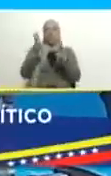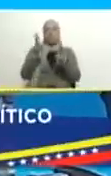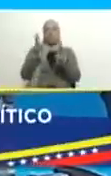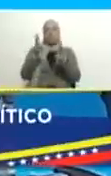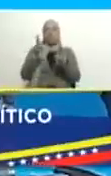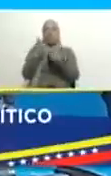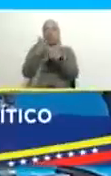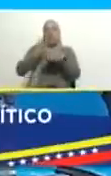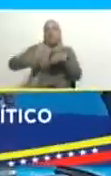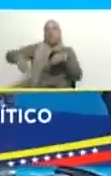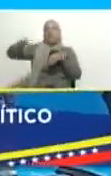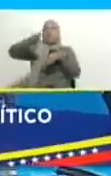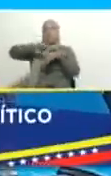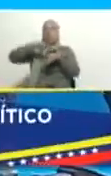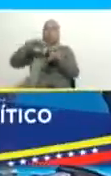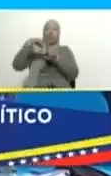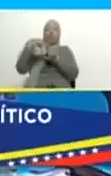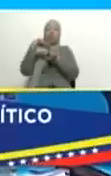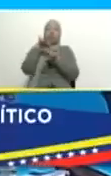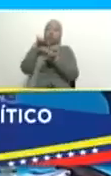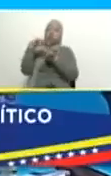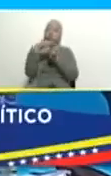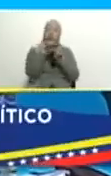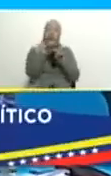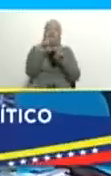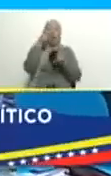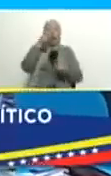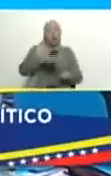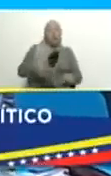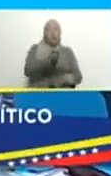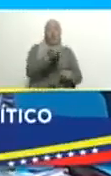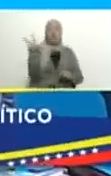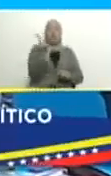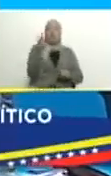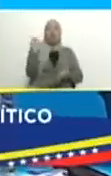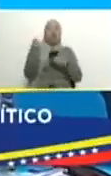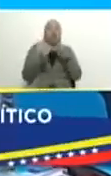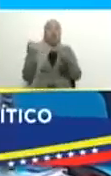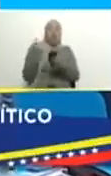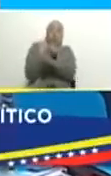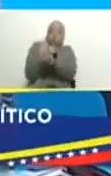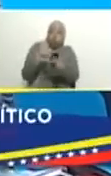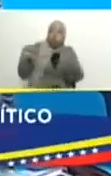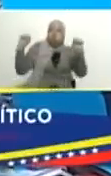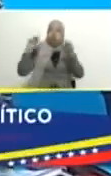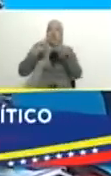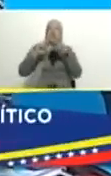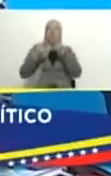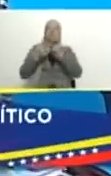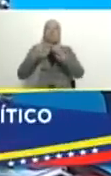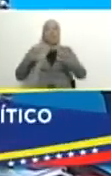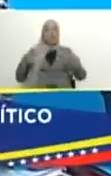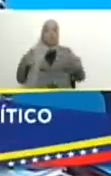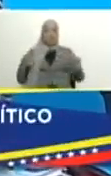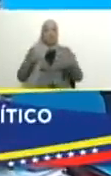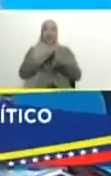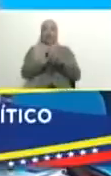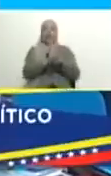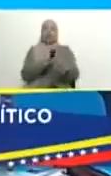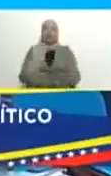las peores dificultades, el pueblo venezolano ha sabido encontrar su camino en paz, ha sabido encontrar su camino en